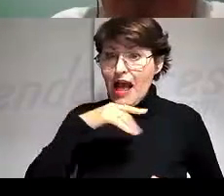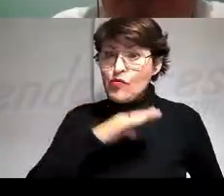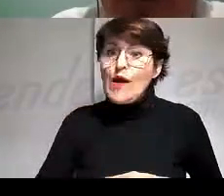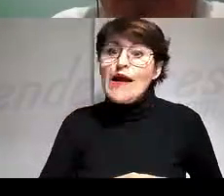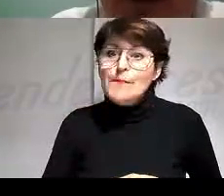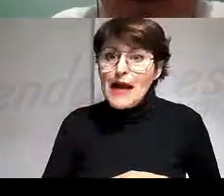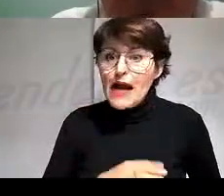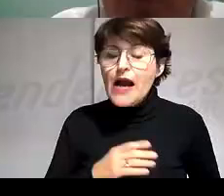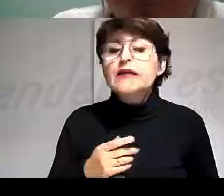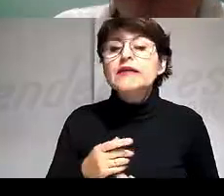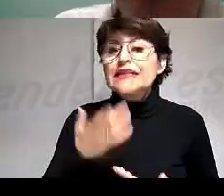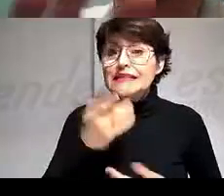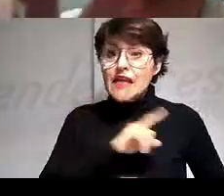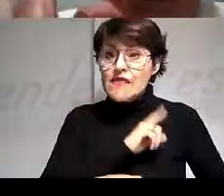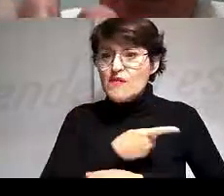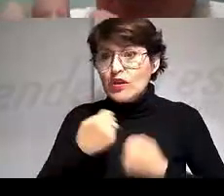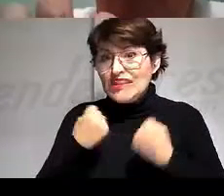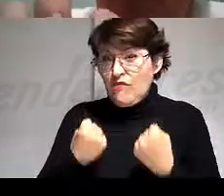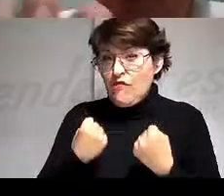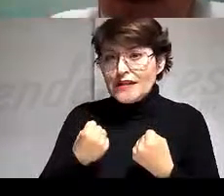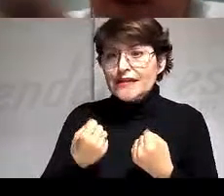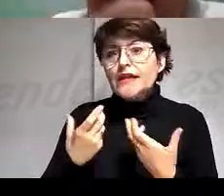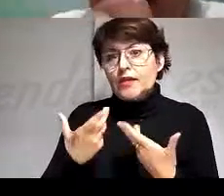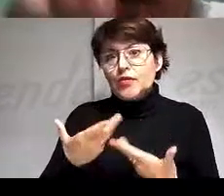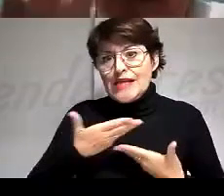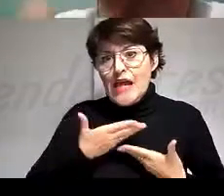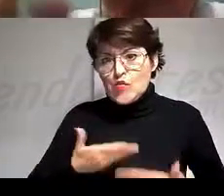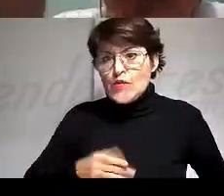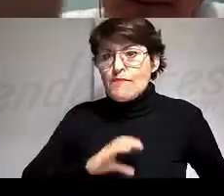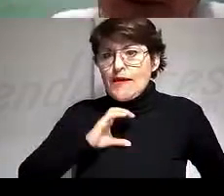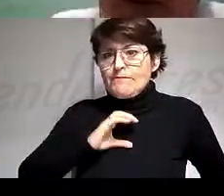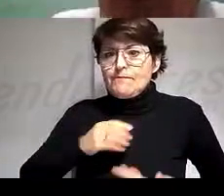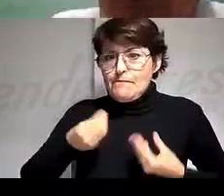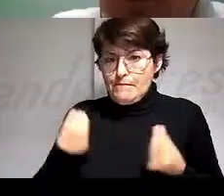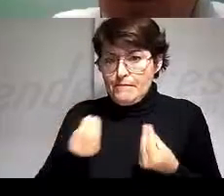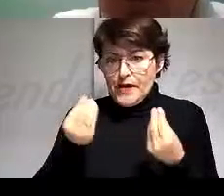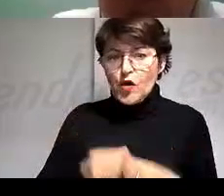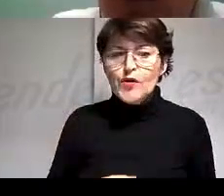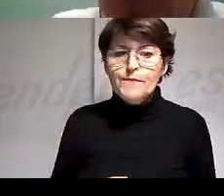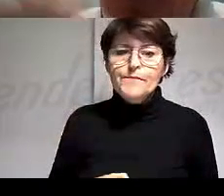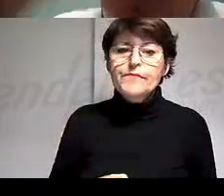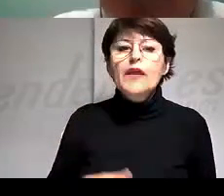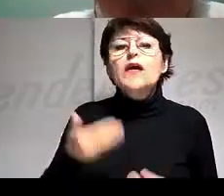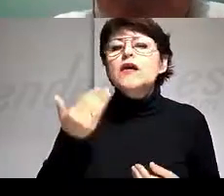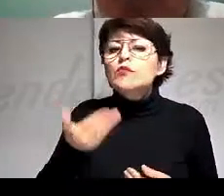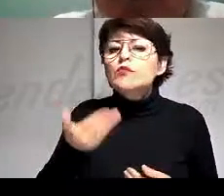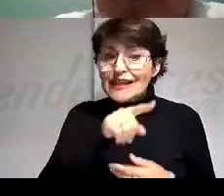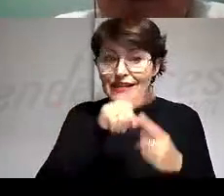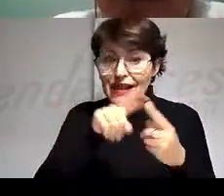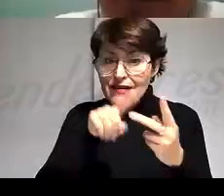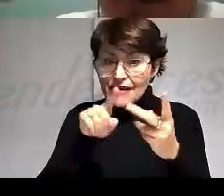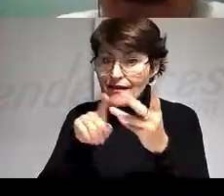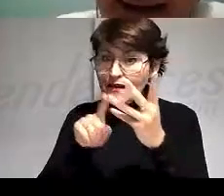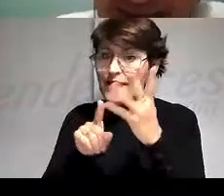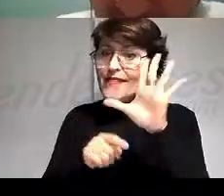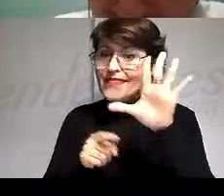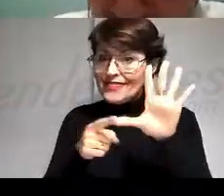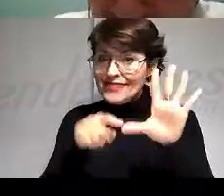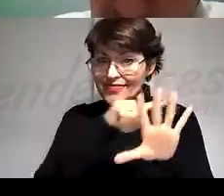más extenuante de la cuenta. Por lo tanto, obtener antes del ejercicio estos aminoácidos te aseguran de alguna manera